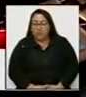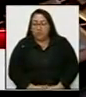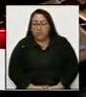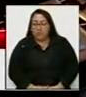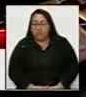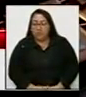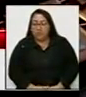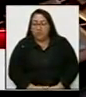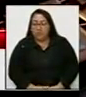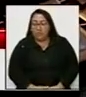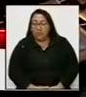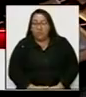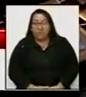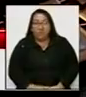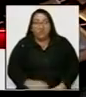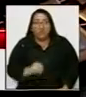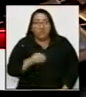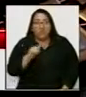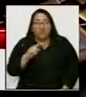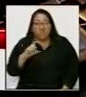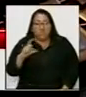Consta el voto a favor del congresista Mantilla,